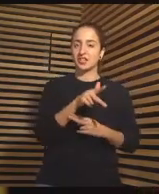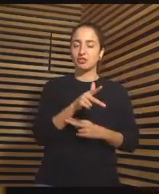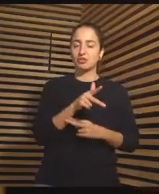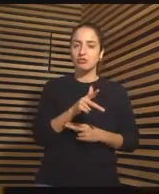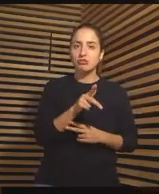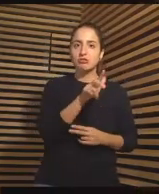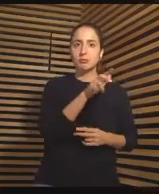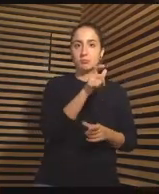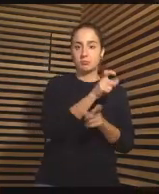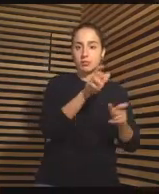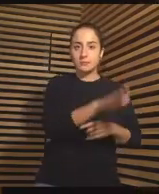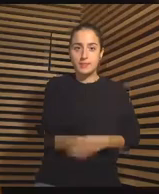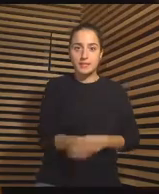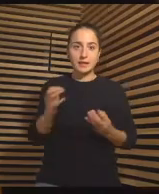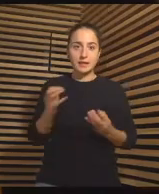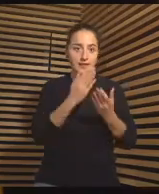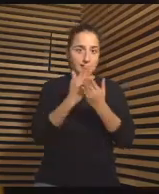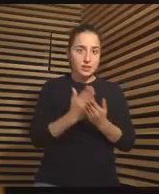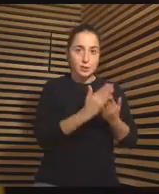estudiar,